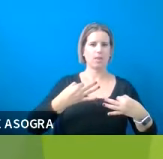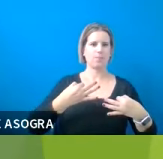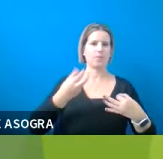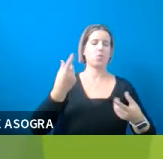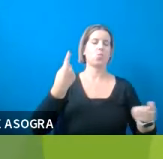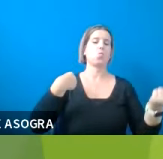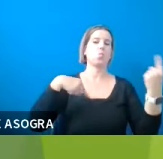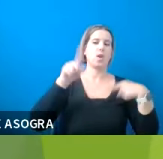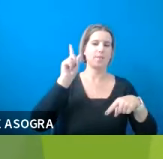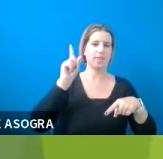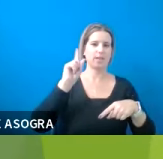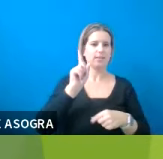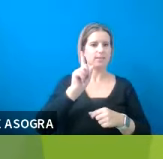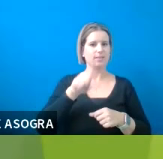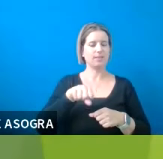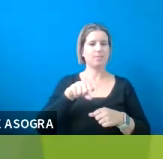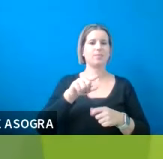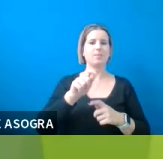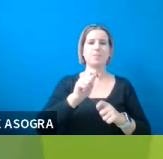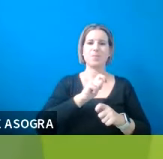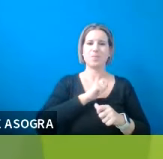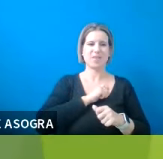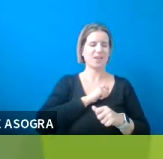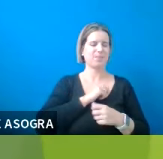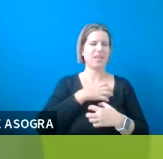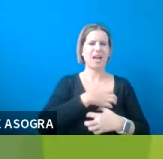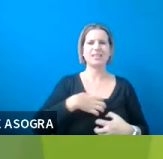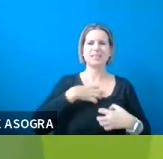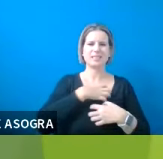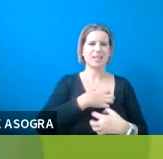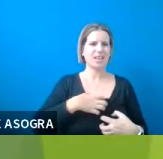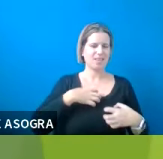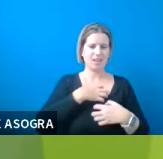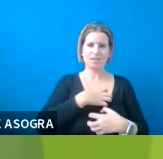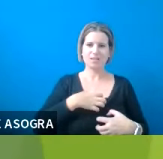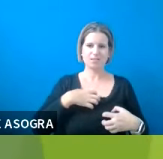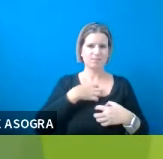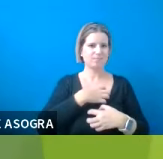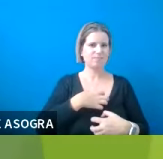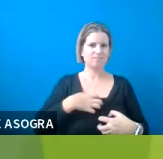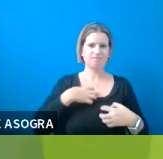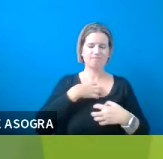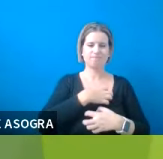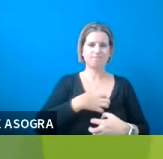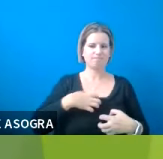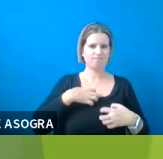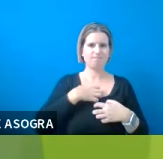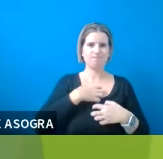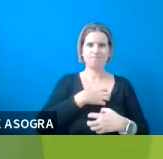me ha dado tan alta que de ansiedad que he salido, me he